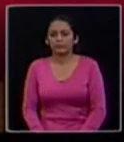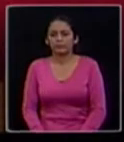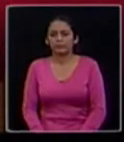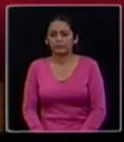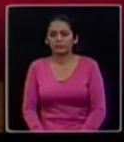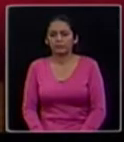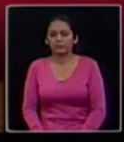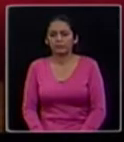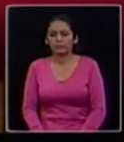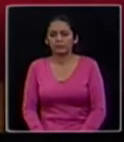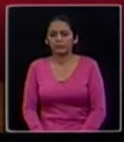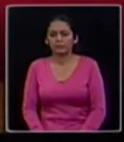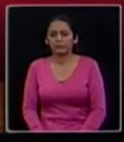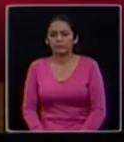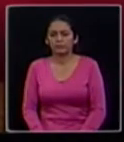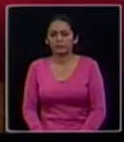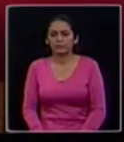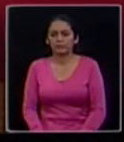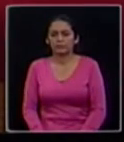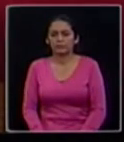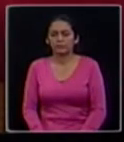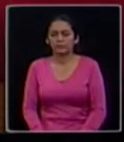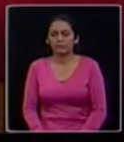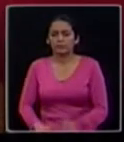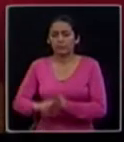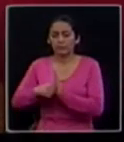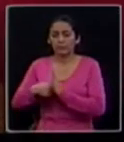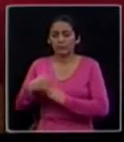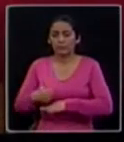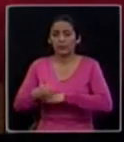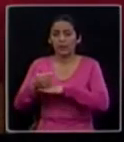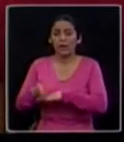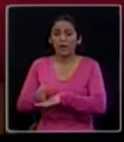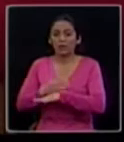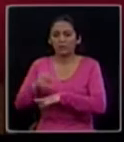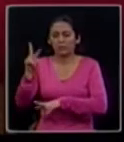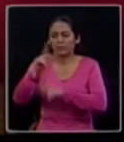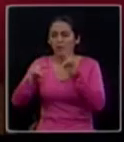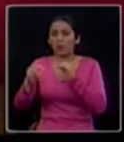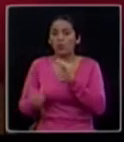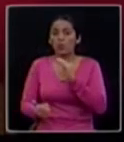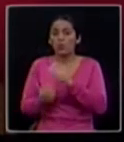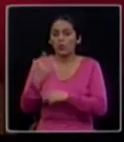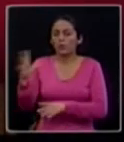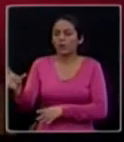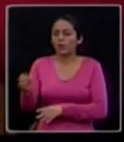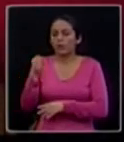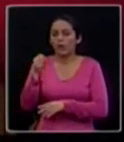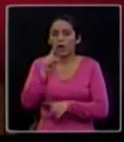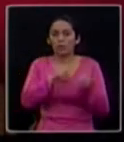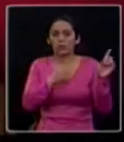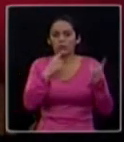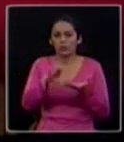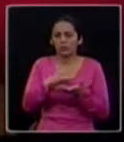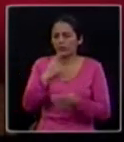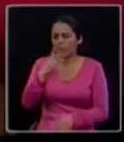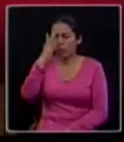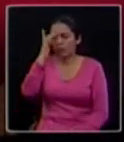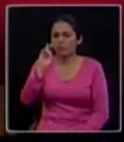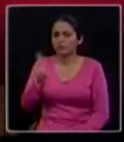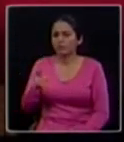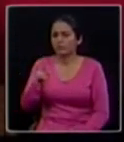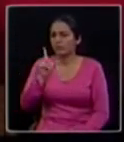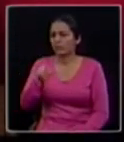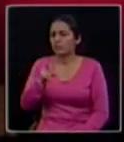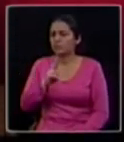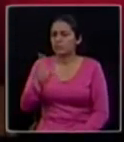para poder elegir nuevamente al Contralor General del Estado, Carlos Poli? Porque por ahí comienzan a nacer las interrogantes y obviamente ya usted